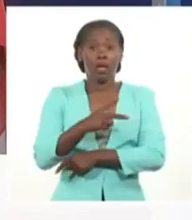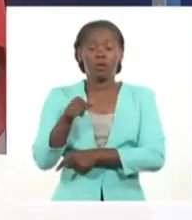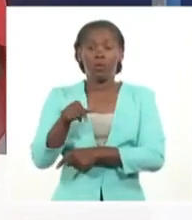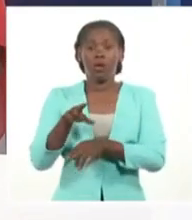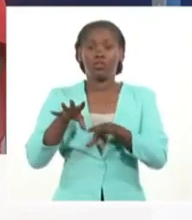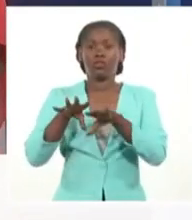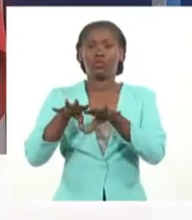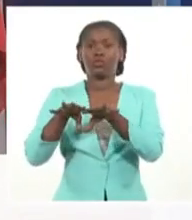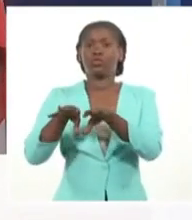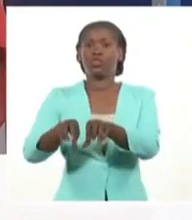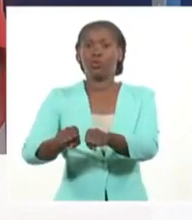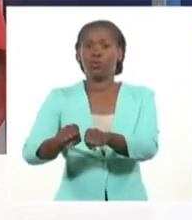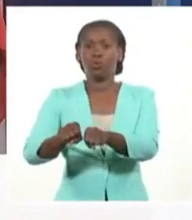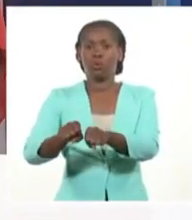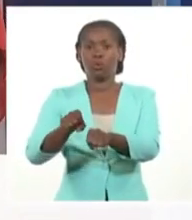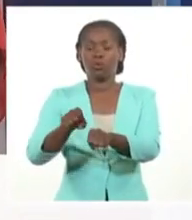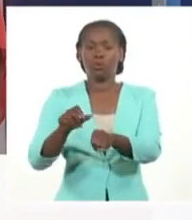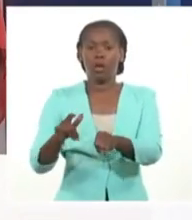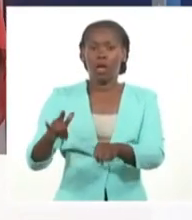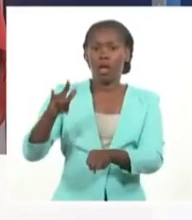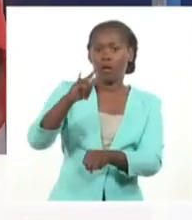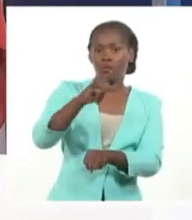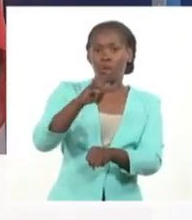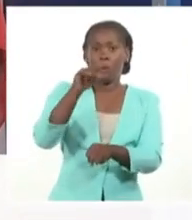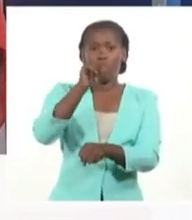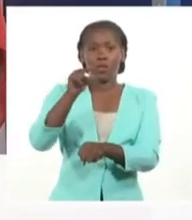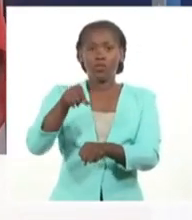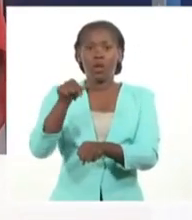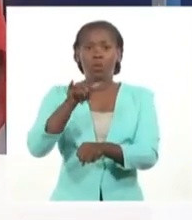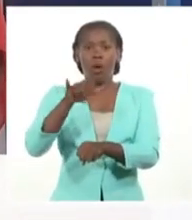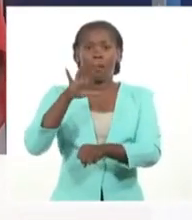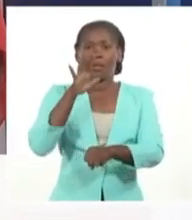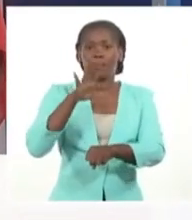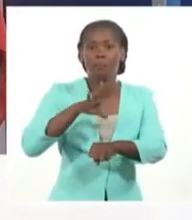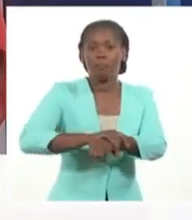venezolana Entrasur y sus tripulantes, de acuerdo con una nota oficial.